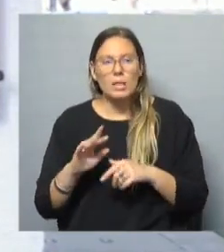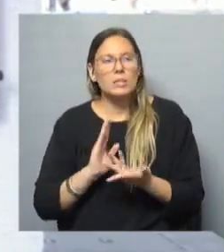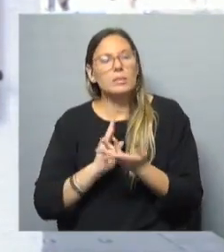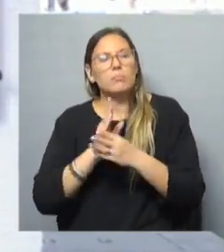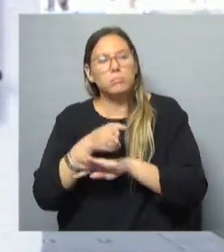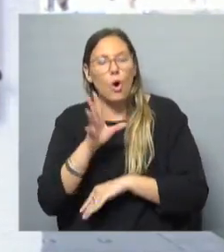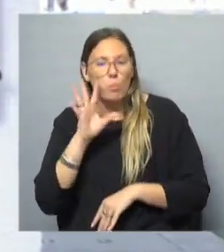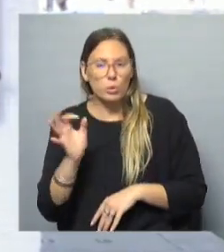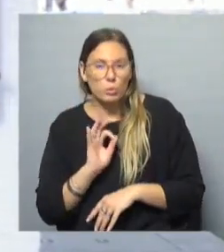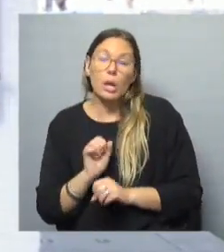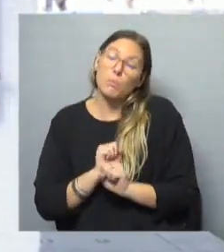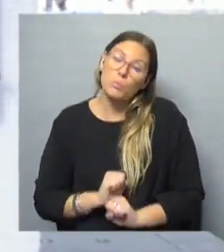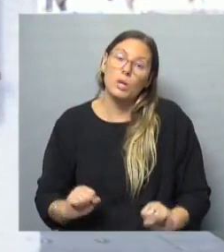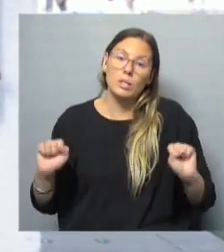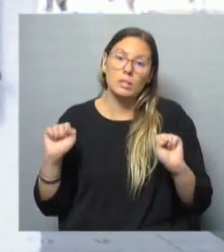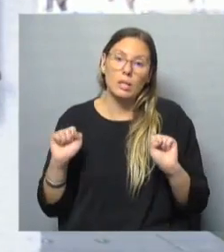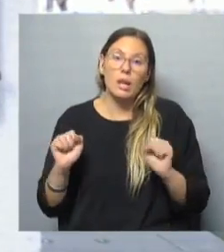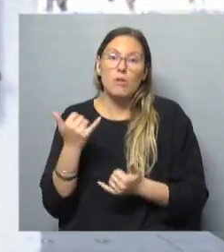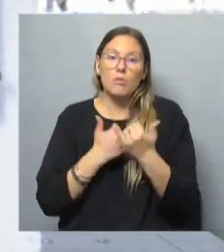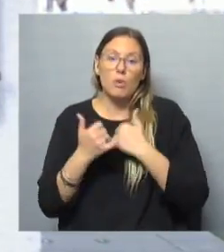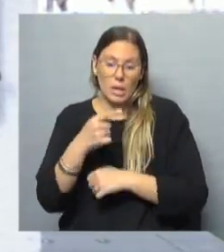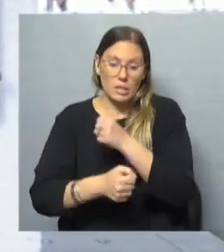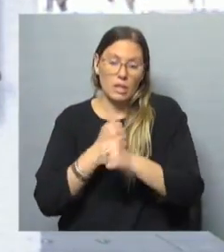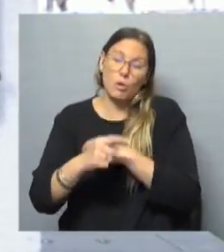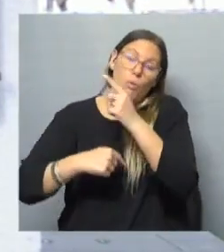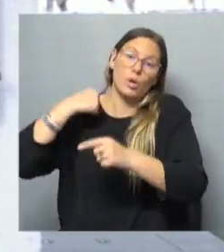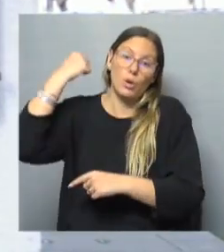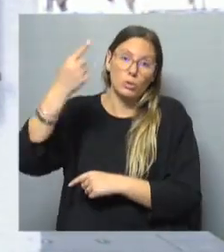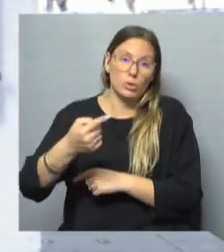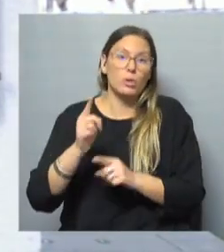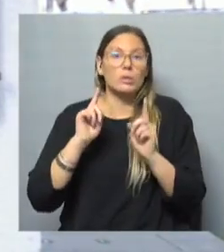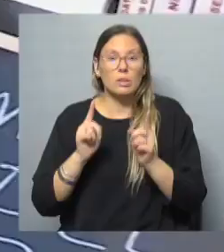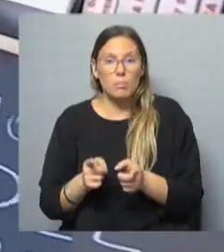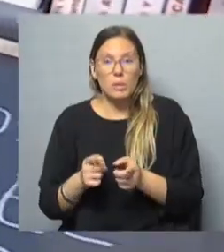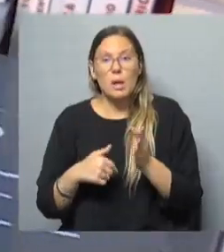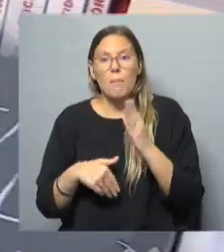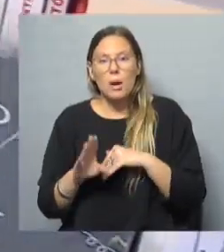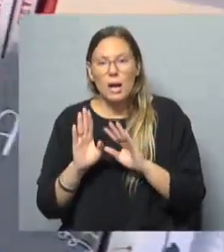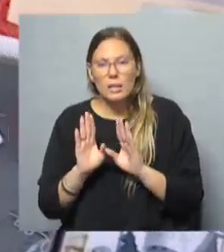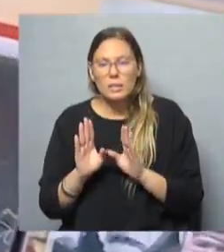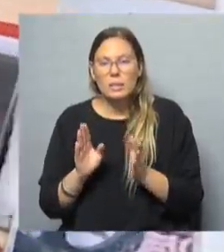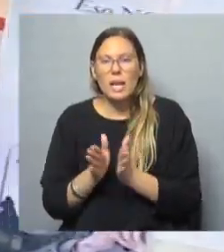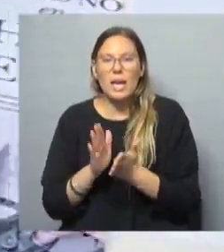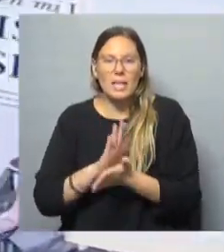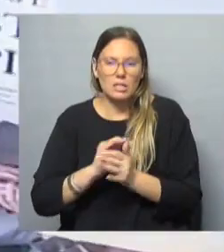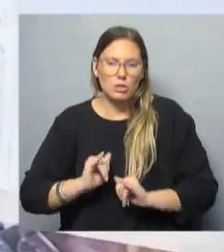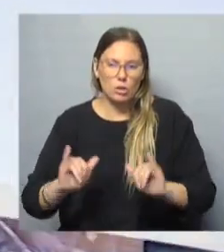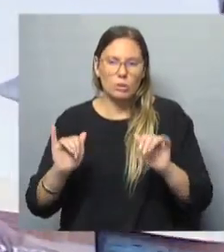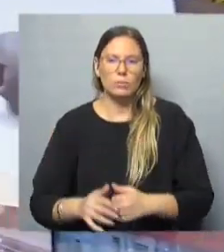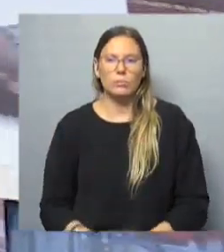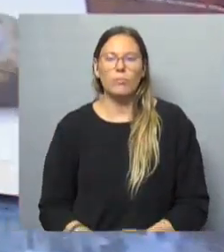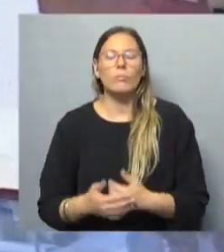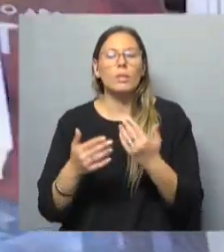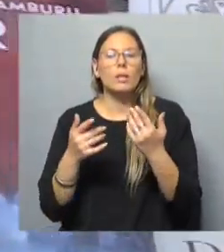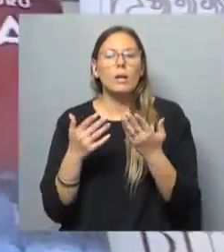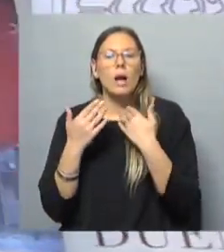y posiblemente, quizás haya novedad de eso este año o el que viene, también meternos un poquito en lo que es la edición.